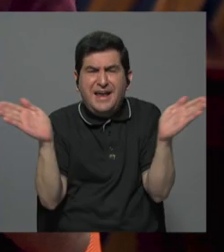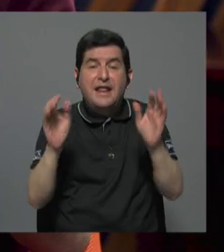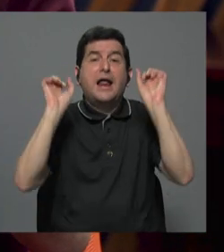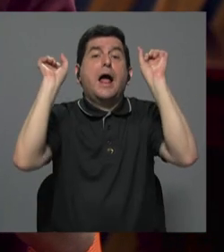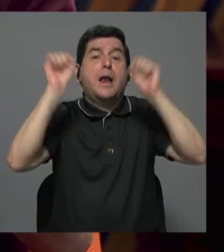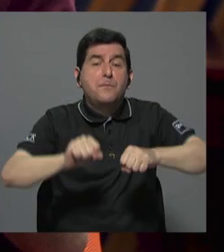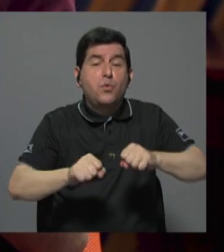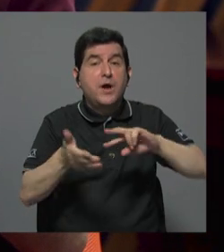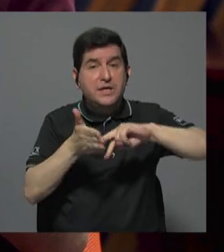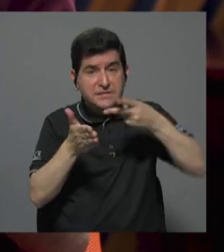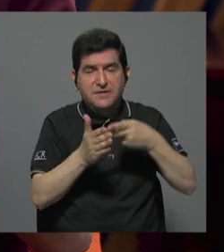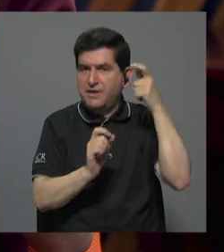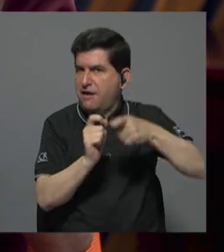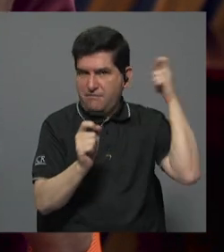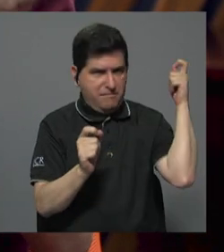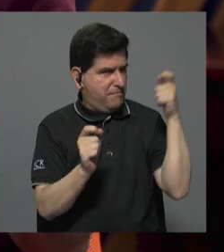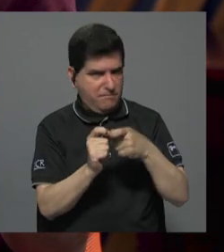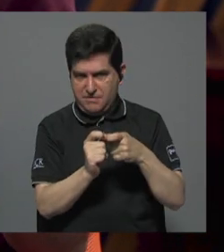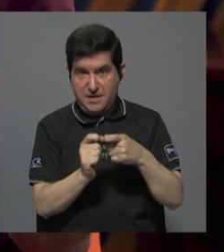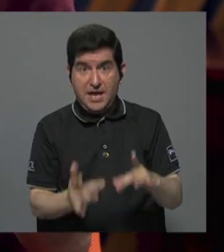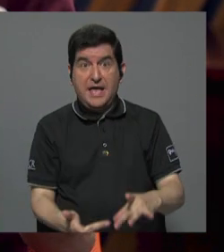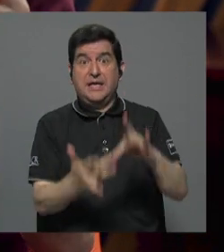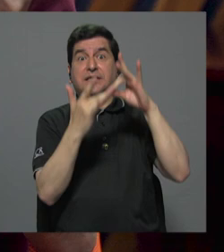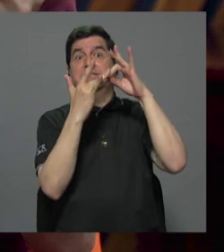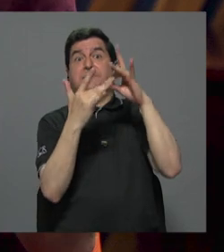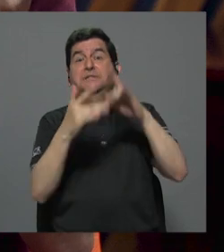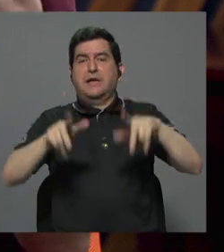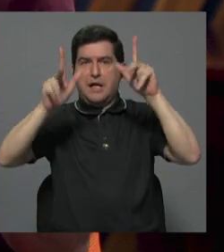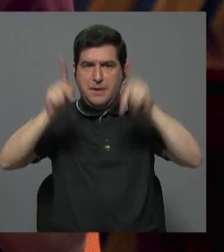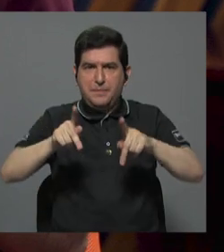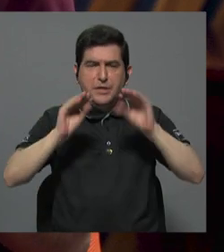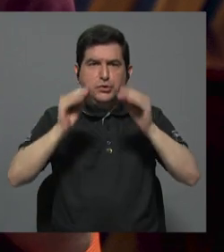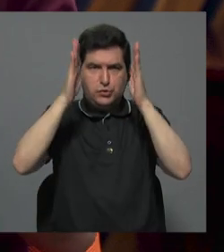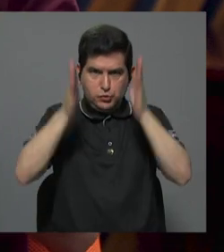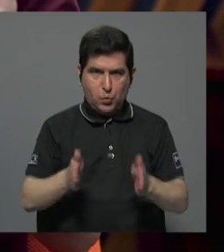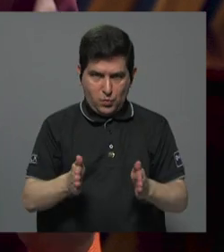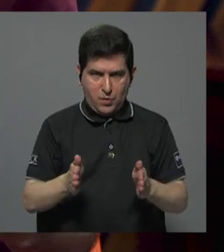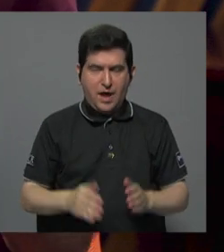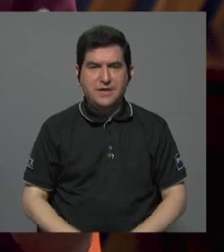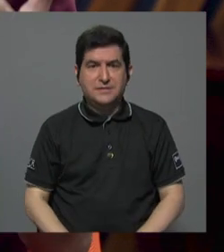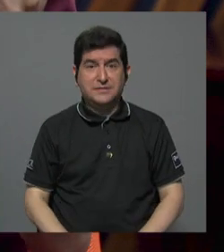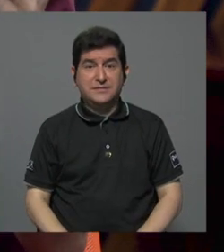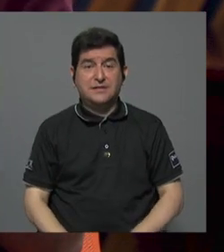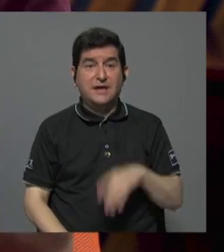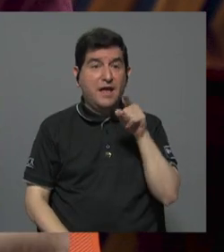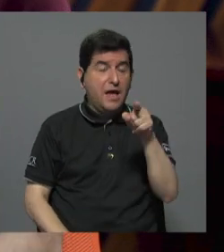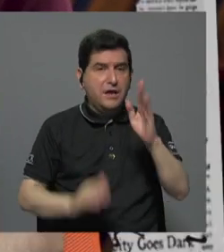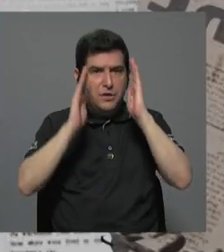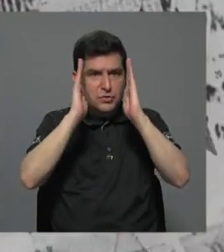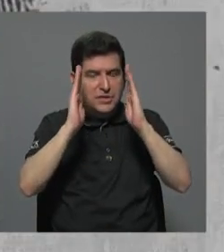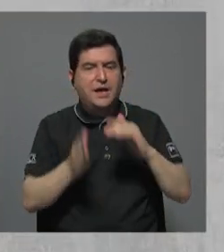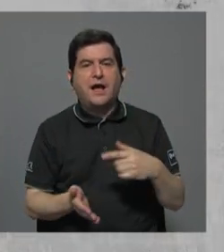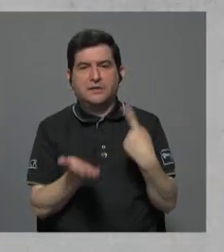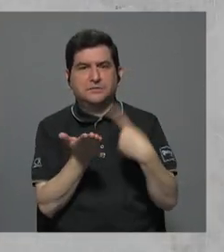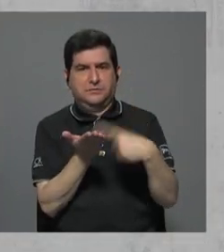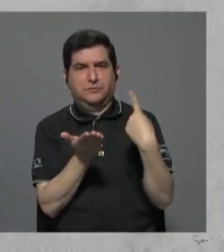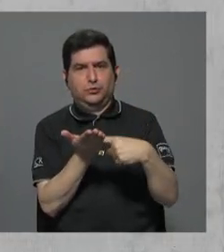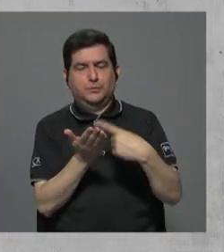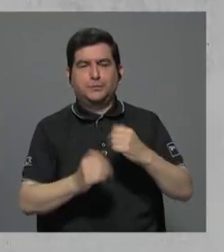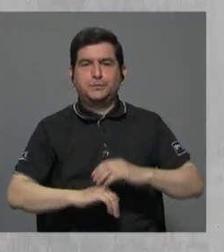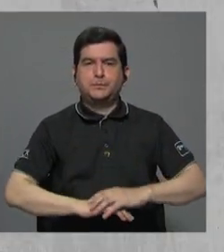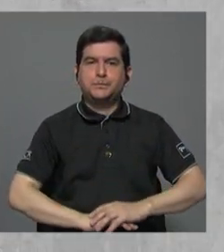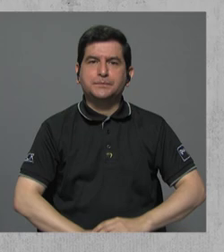pueden resultar imprecisas sobre todo para personas de educadoras que estaban escuchando el debate